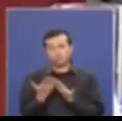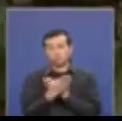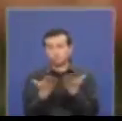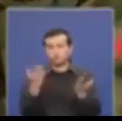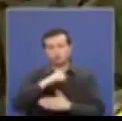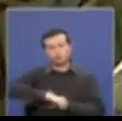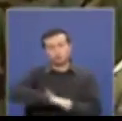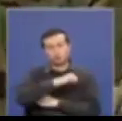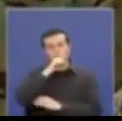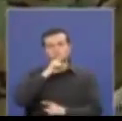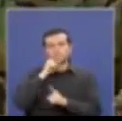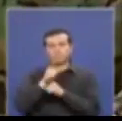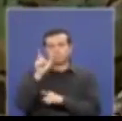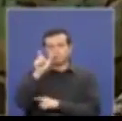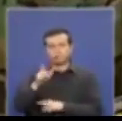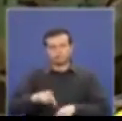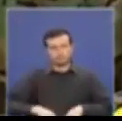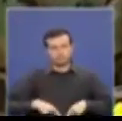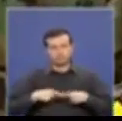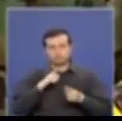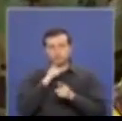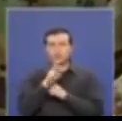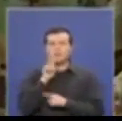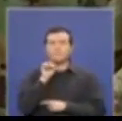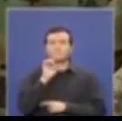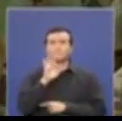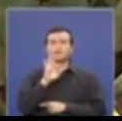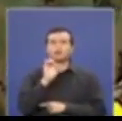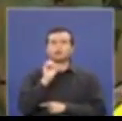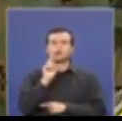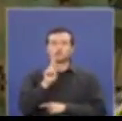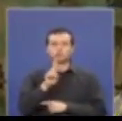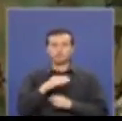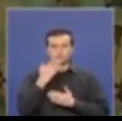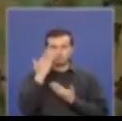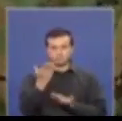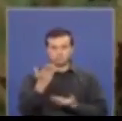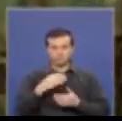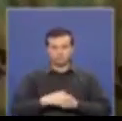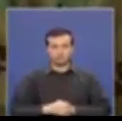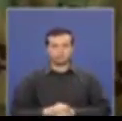nuestros héroes, en este caso con vida, Víctor Marcelo Tano.